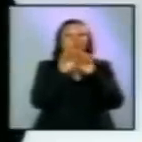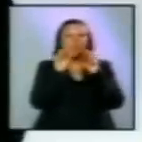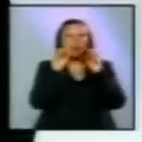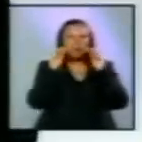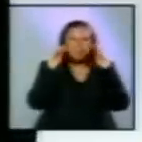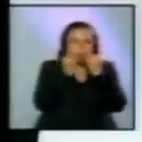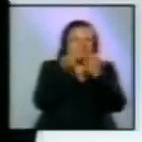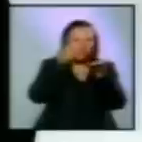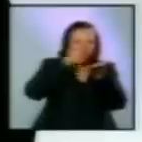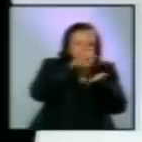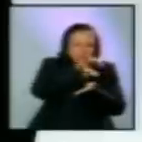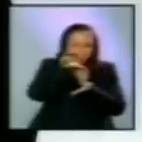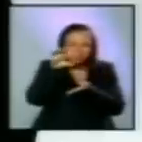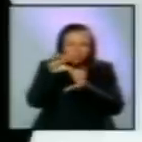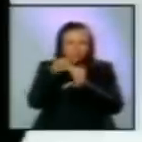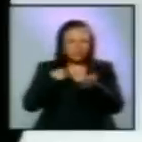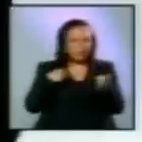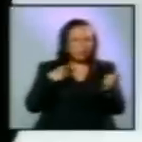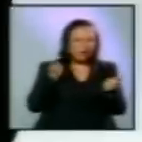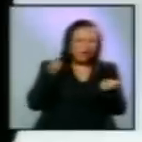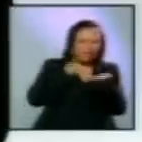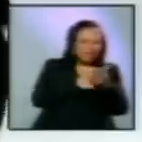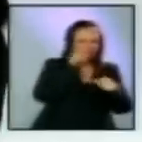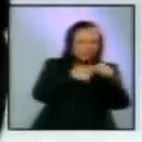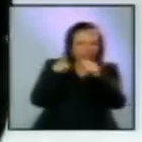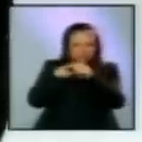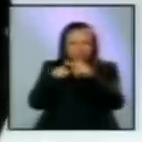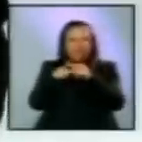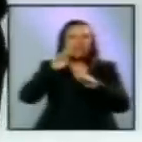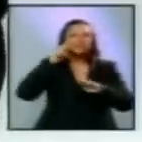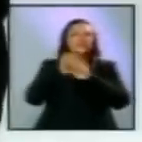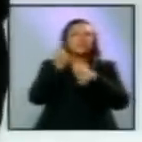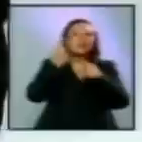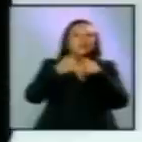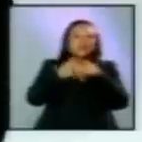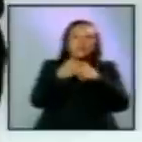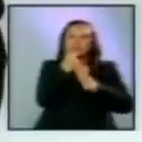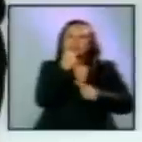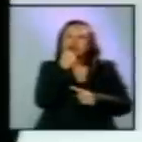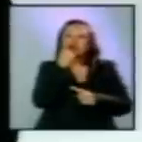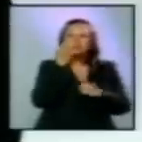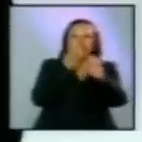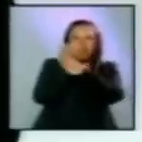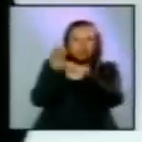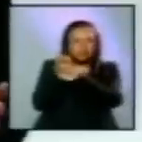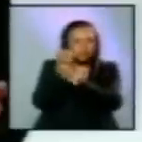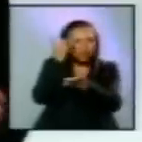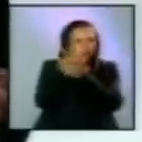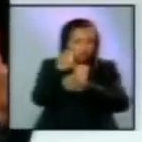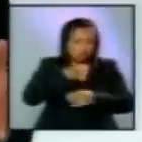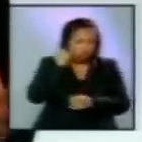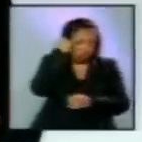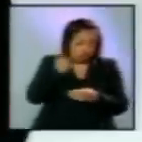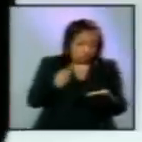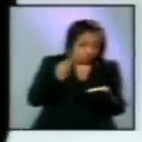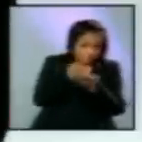al pandillerismo local, que debe estar a cargo de las policías estatales únicas que todo el mundo ha propuesto, que yo propongo y que los